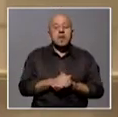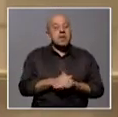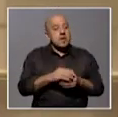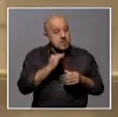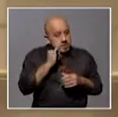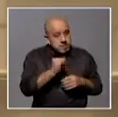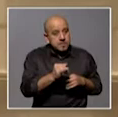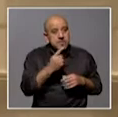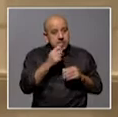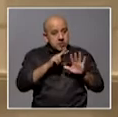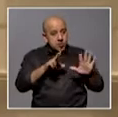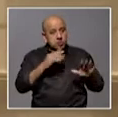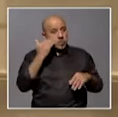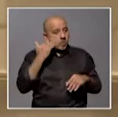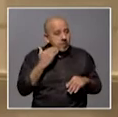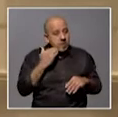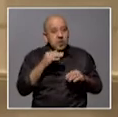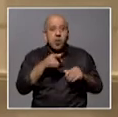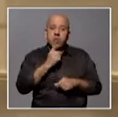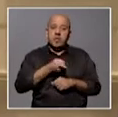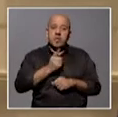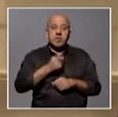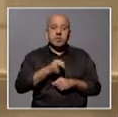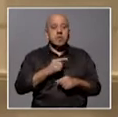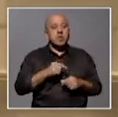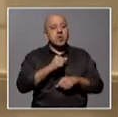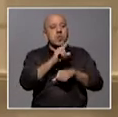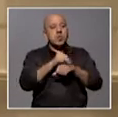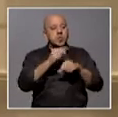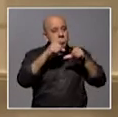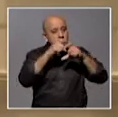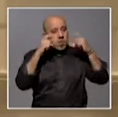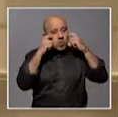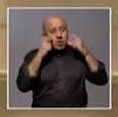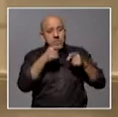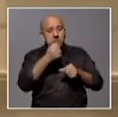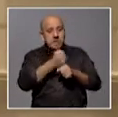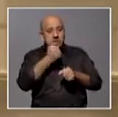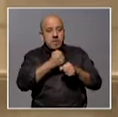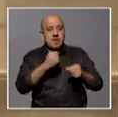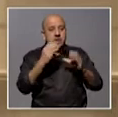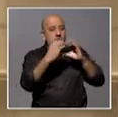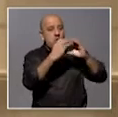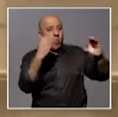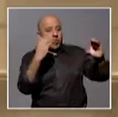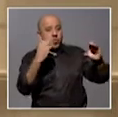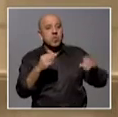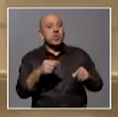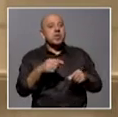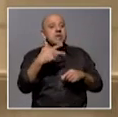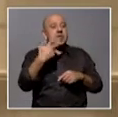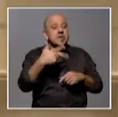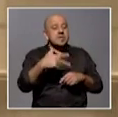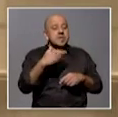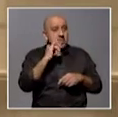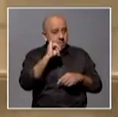saben, desde el 18 de abril se implementó la obligatoriedad del uso de tapabocas para los trabajadores del transporte. Esa medida se amplía el 13 de